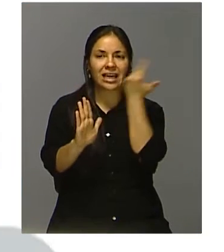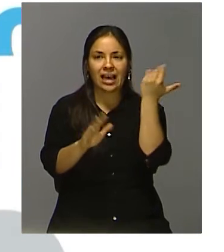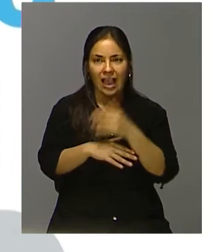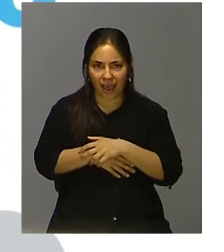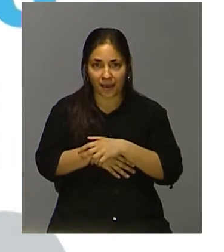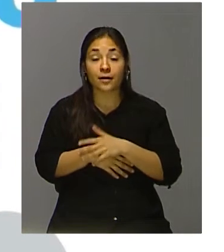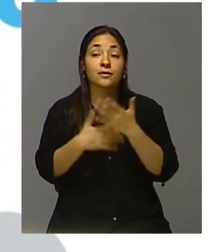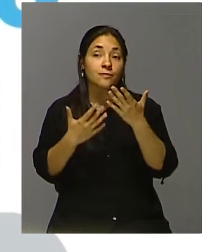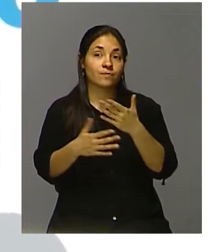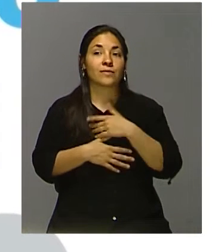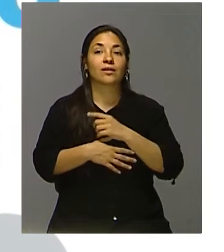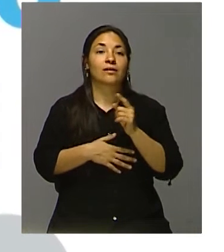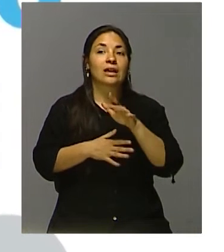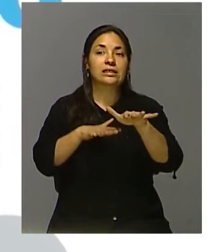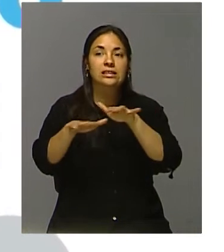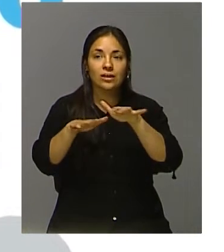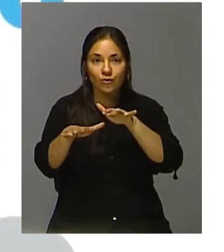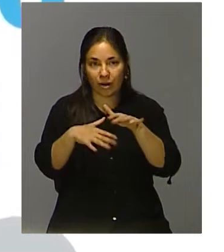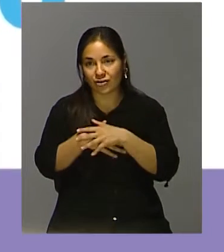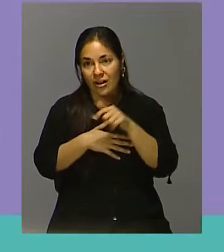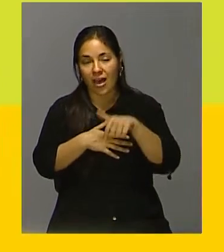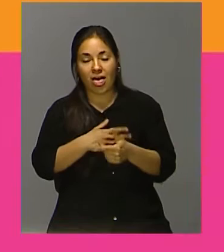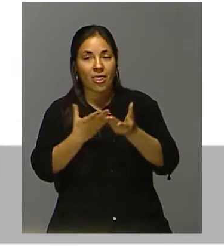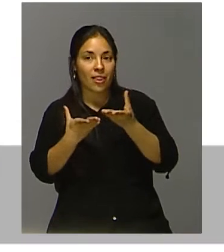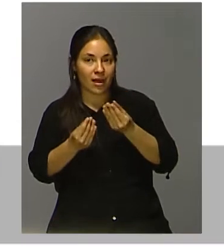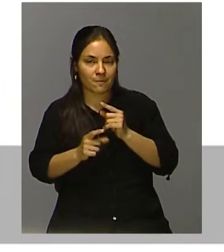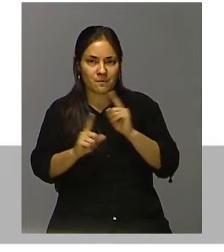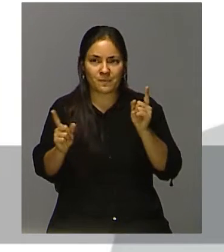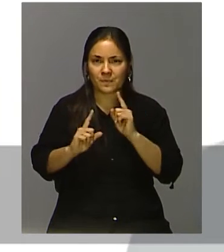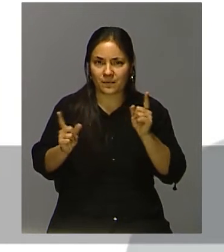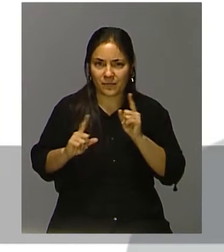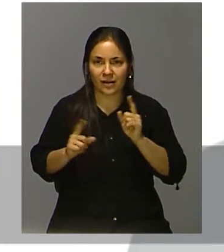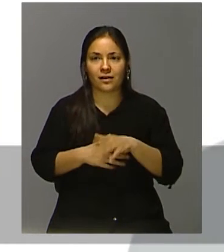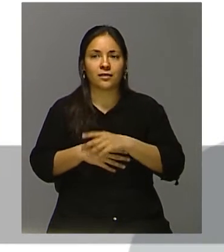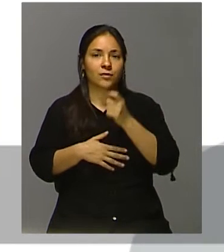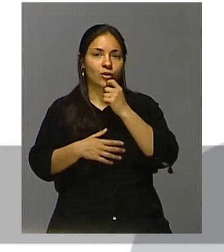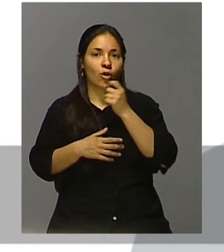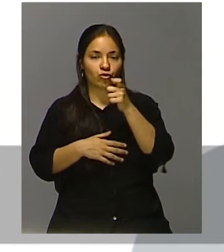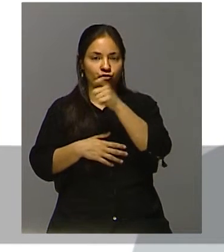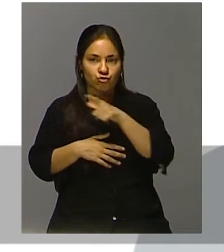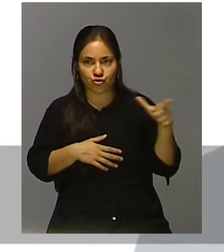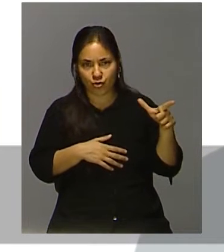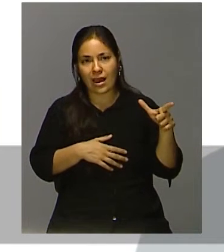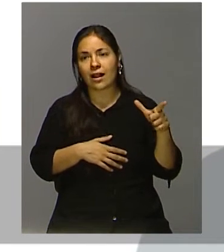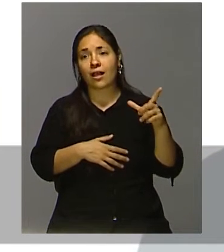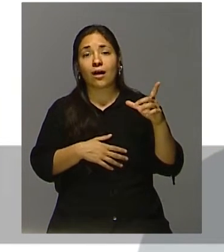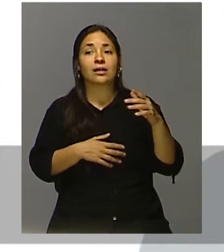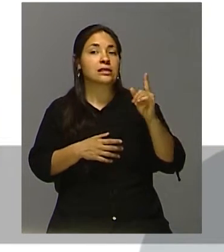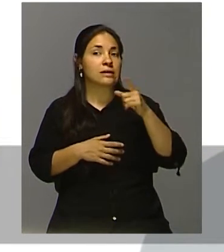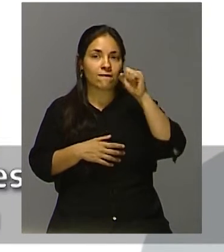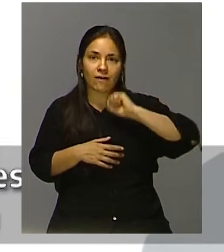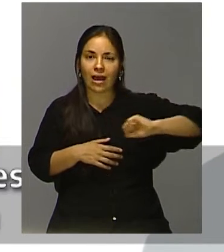hay que tenerle miedo en una situación como la que estamos atravesando, donde los salarios o los ingresos siempre van detrás de la